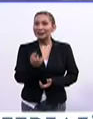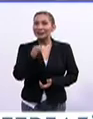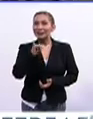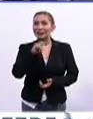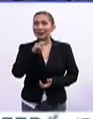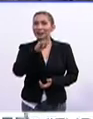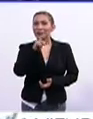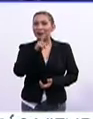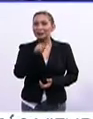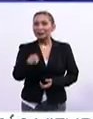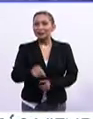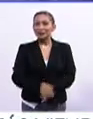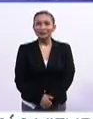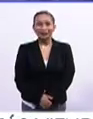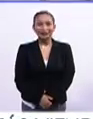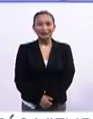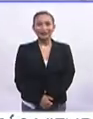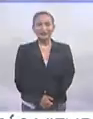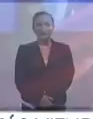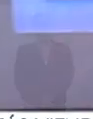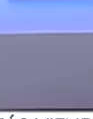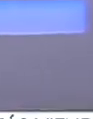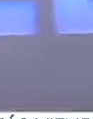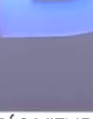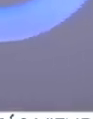es Interfaz.